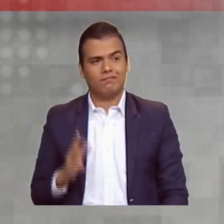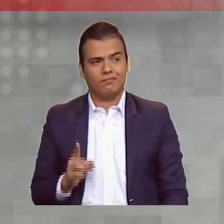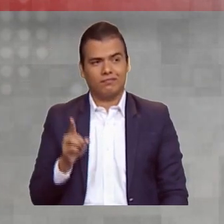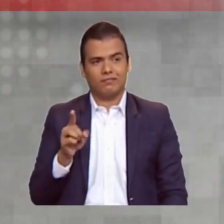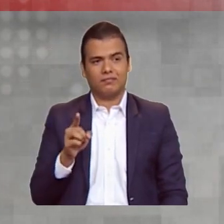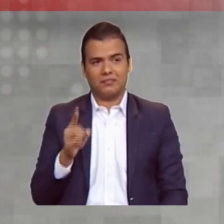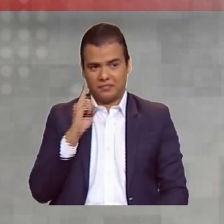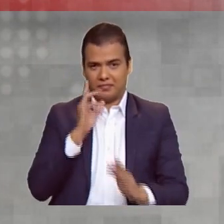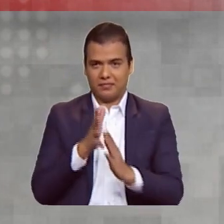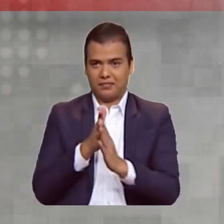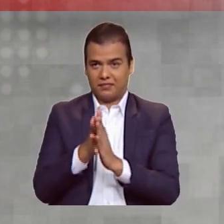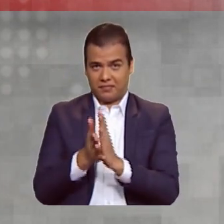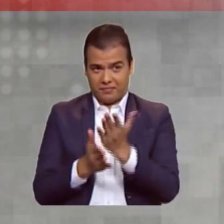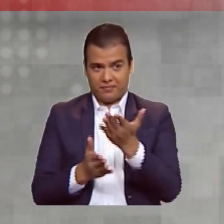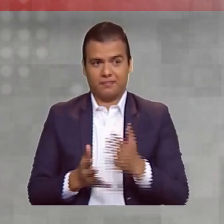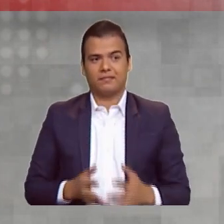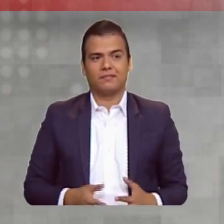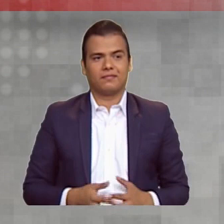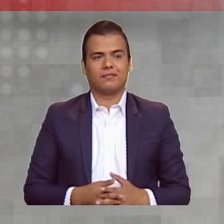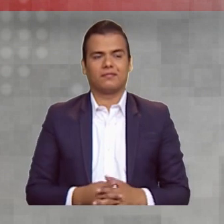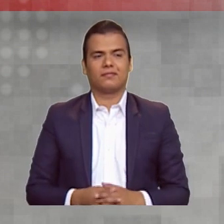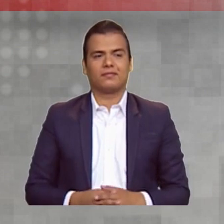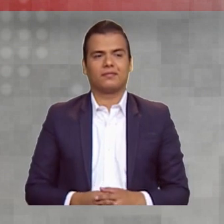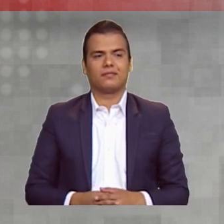estefanía buenas noches adelante